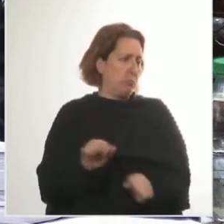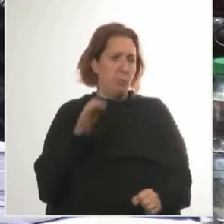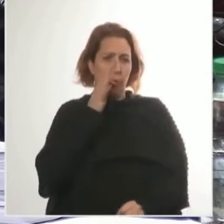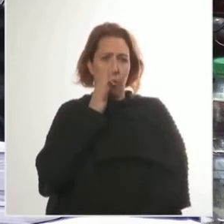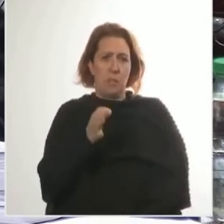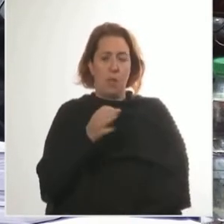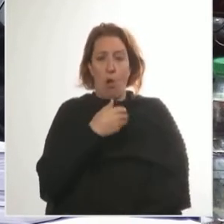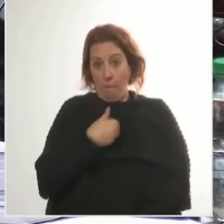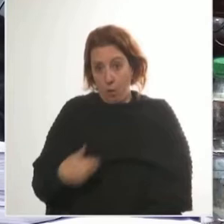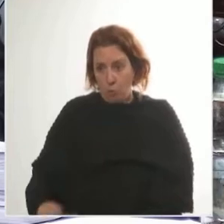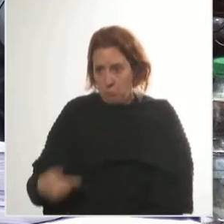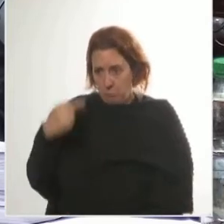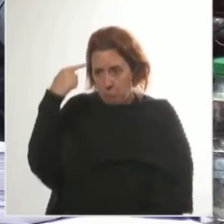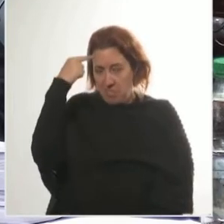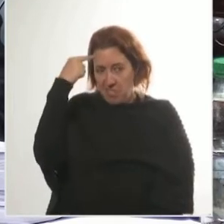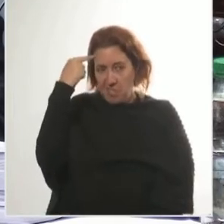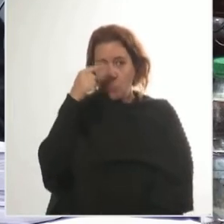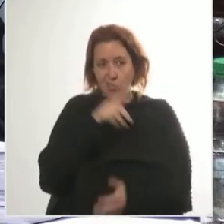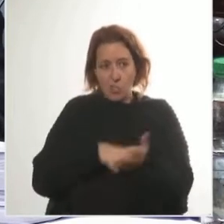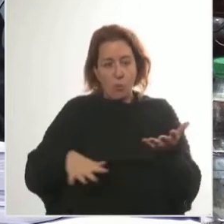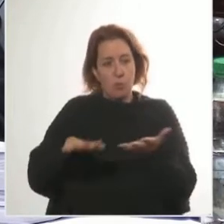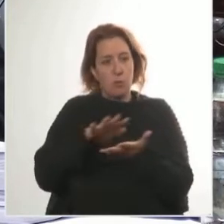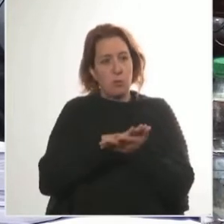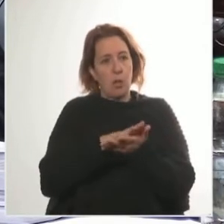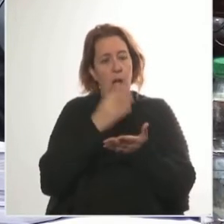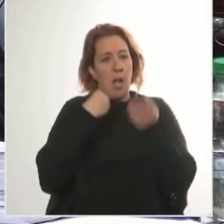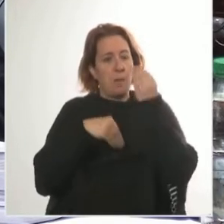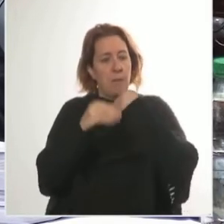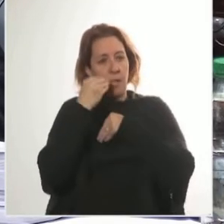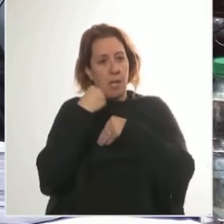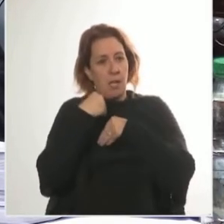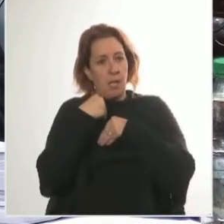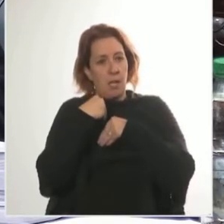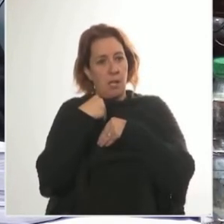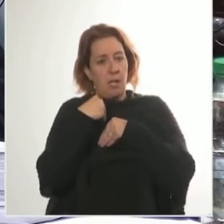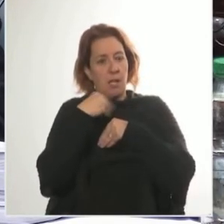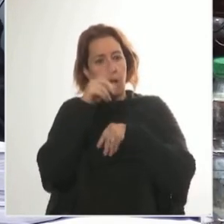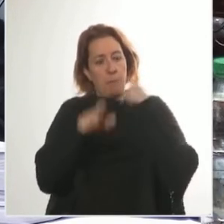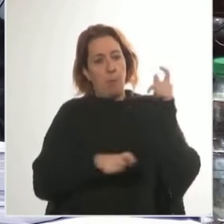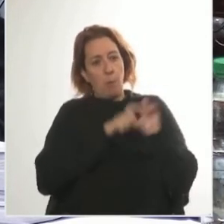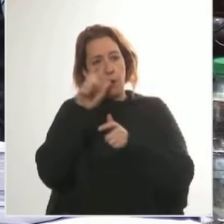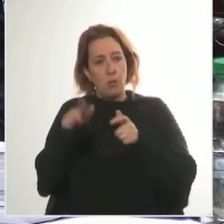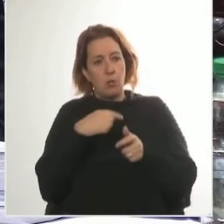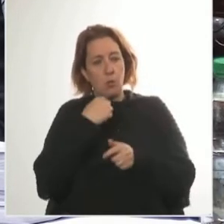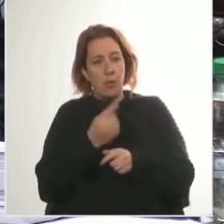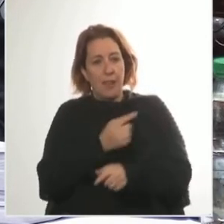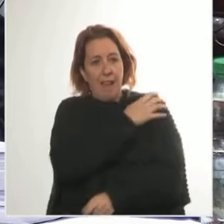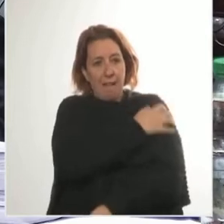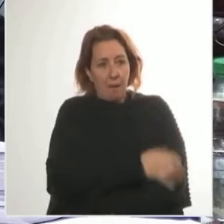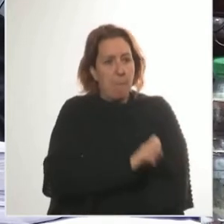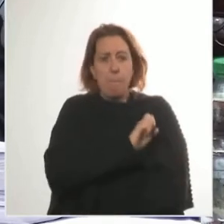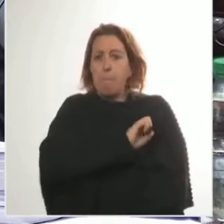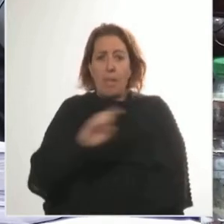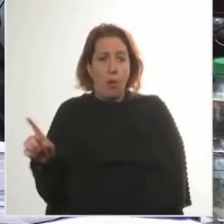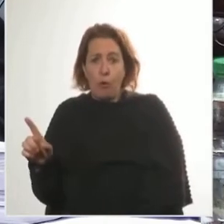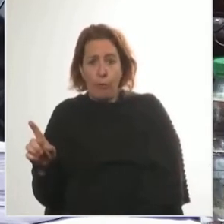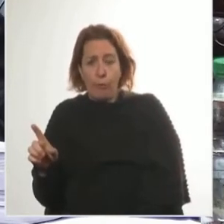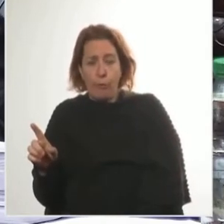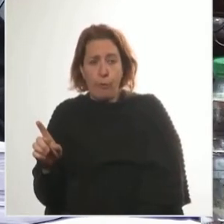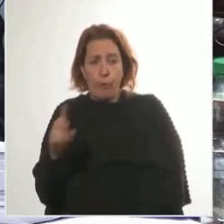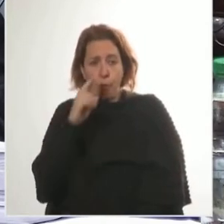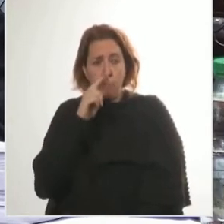el gobierno está previendo que la situación alimentaria de la población vulnerable va a ser mucho peor